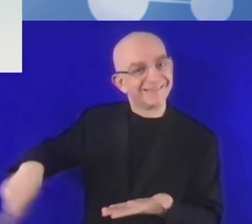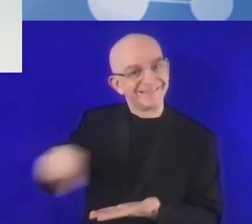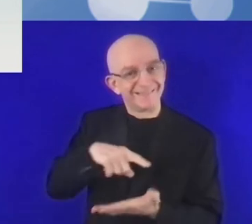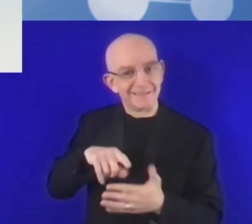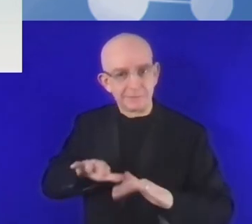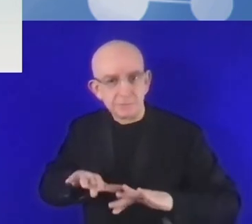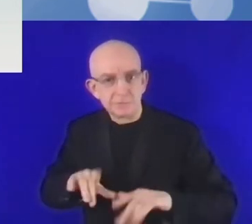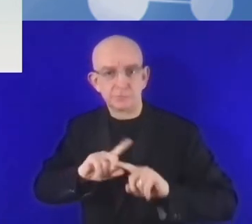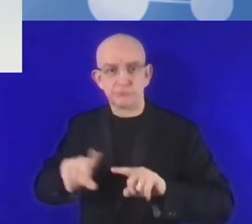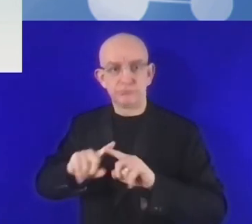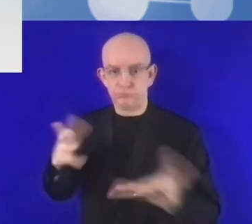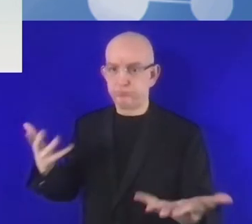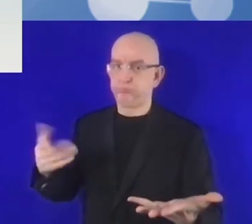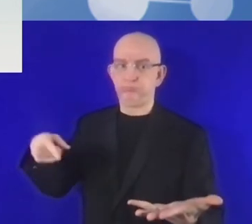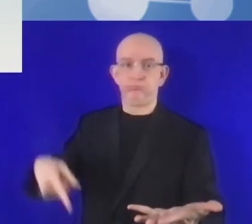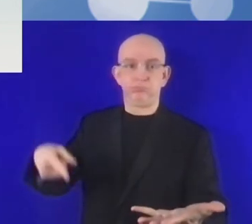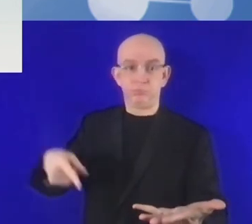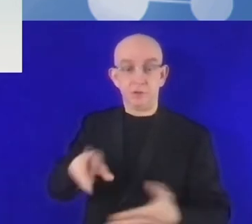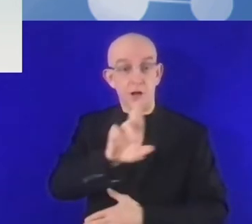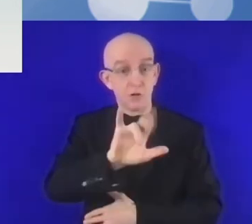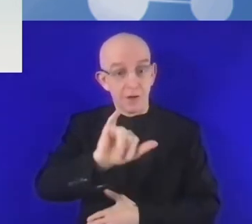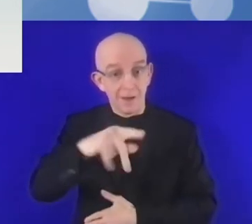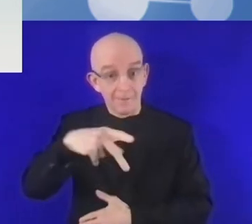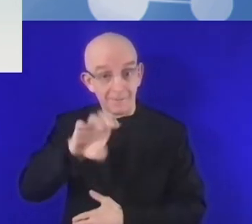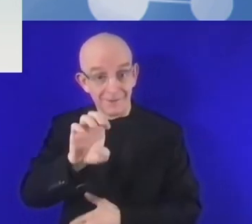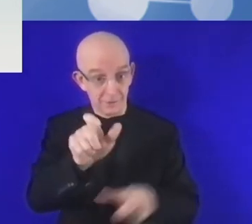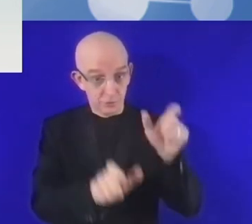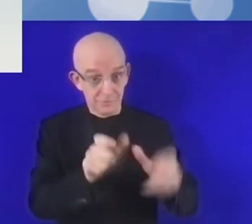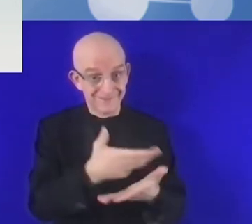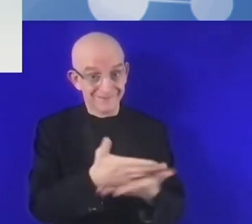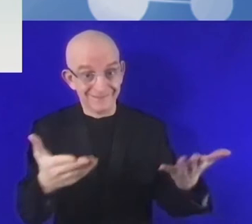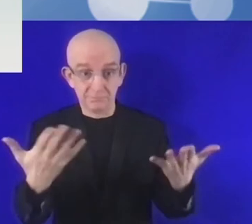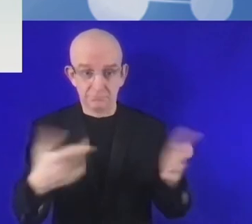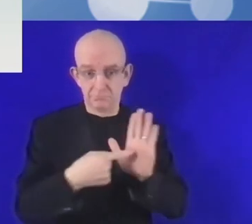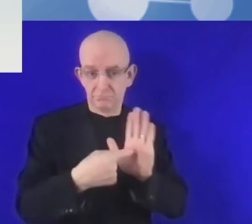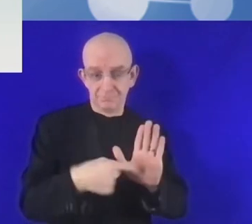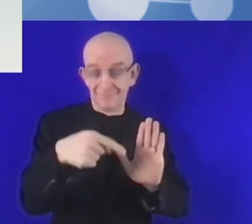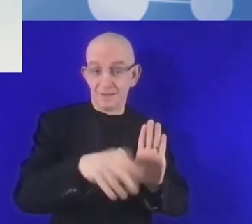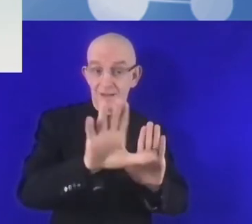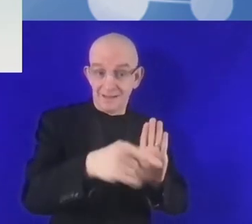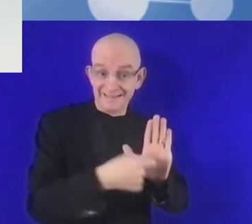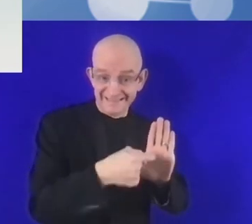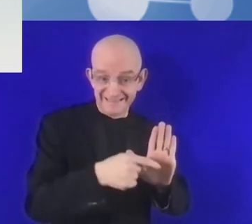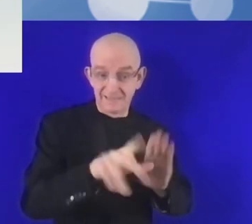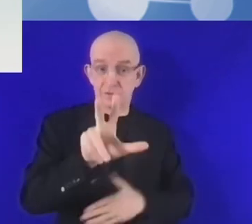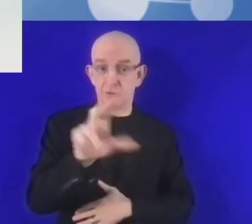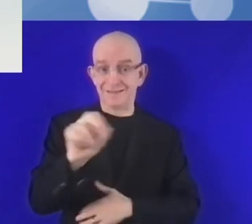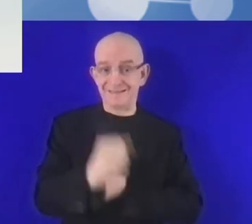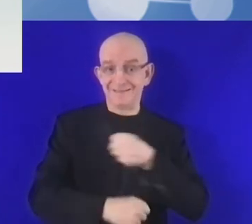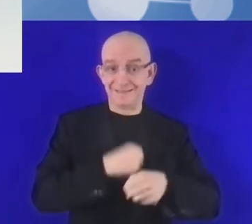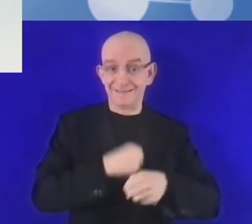esta comunidad y es algo que hace que el Internet exista. La comunidad RIPE, durante sus 30 años